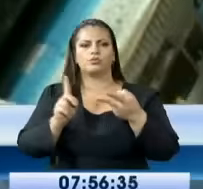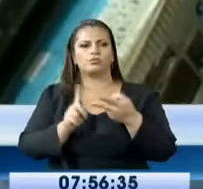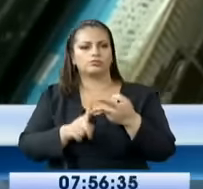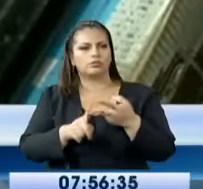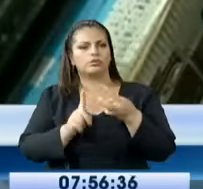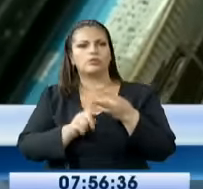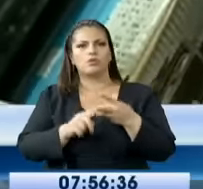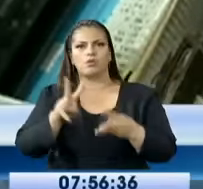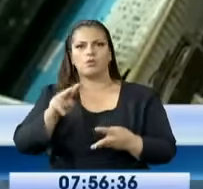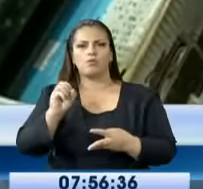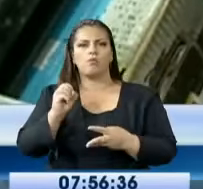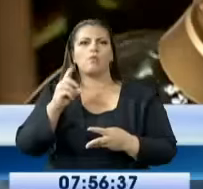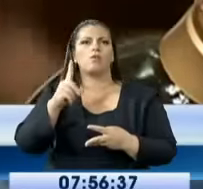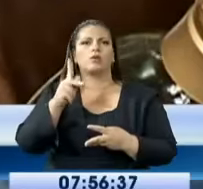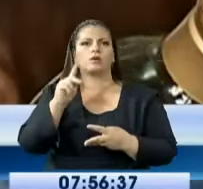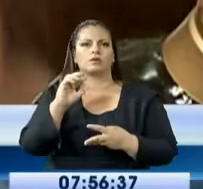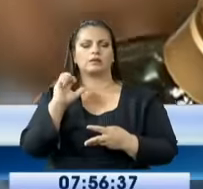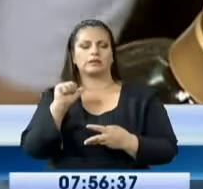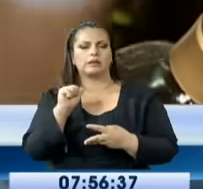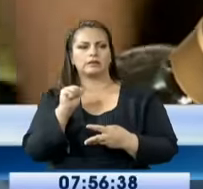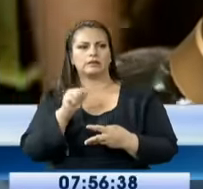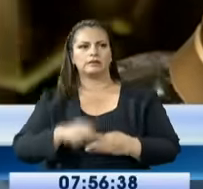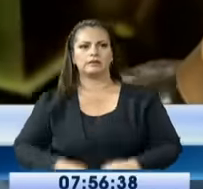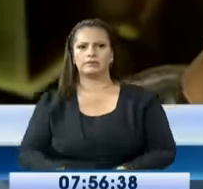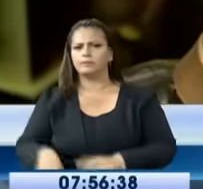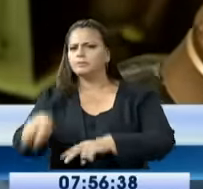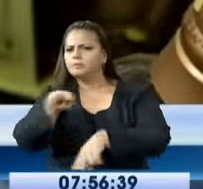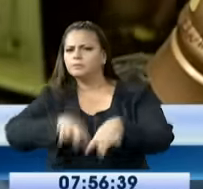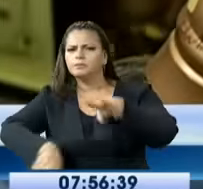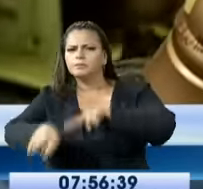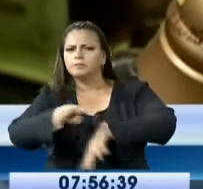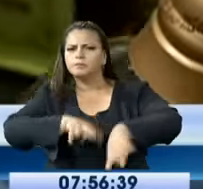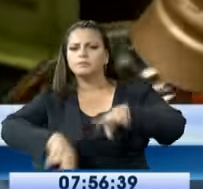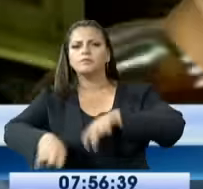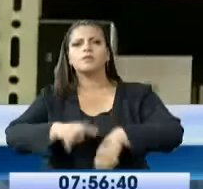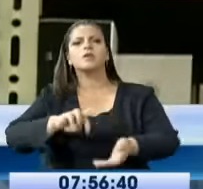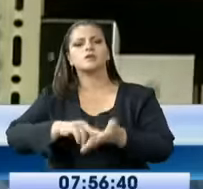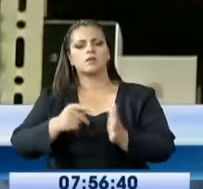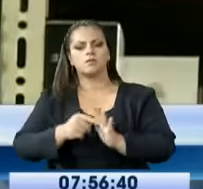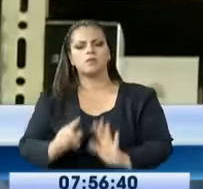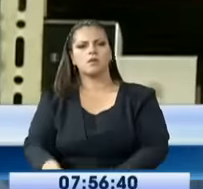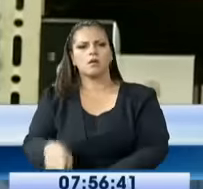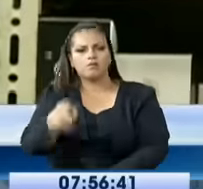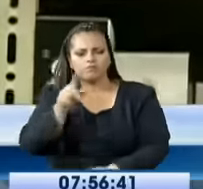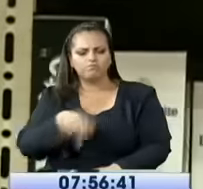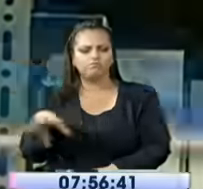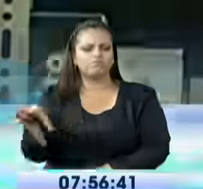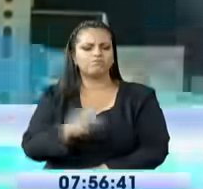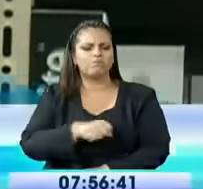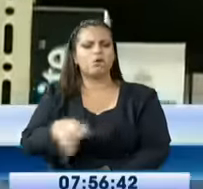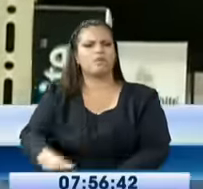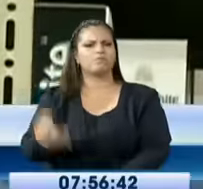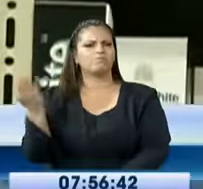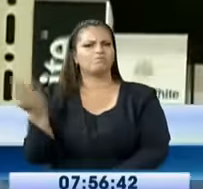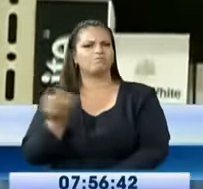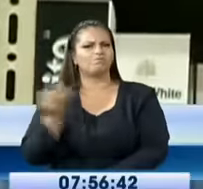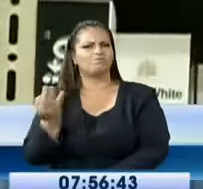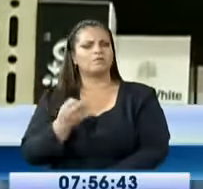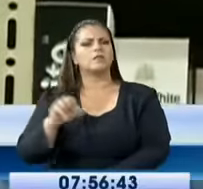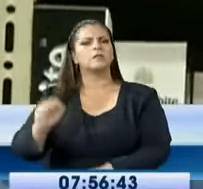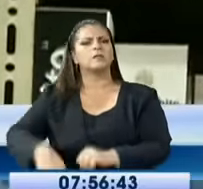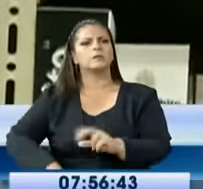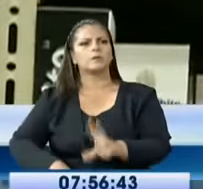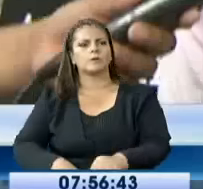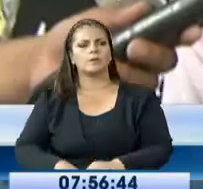SENAE, sostiene que este tipo de revisiones garantizan además la calidad del producto. Uno de los objetivos también